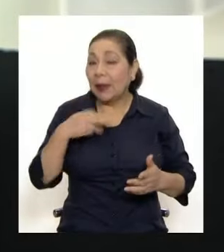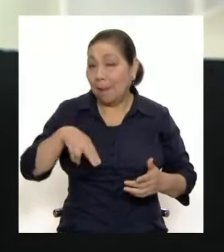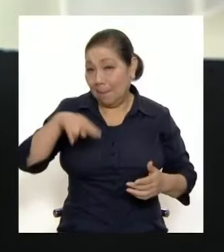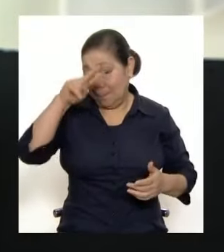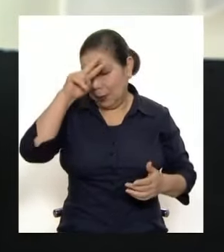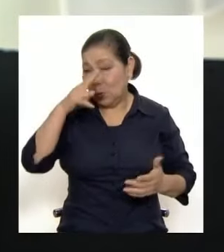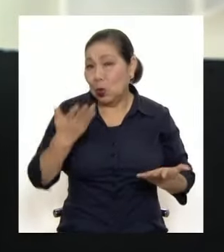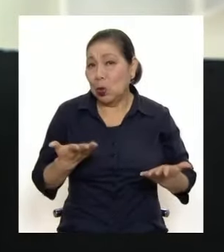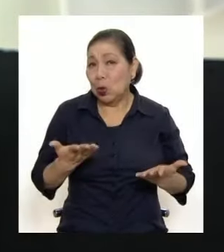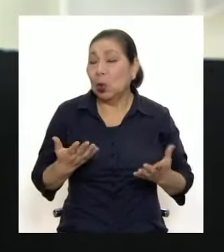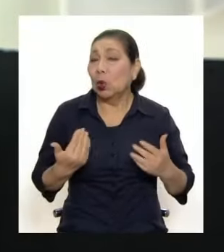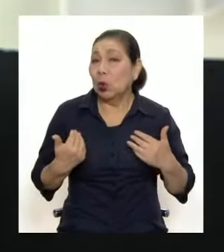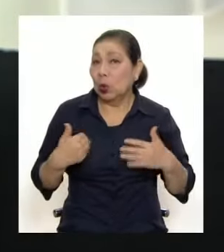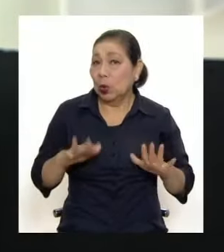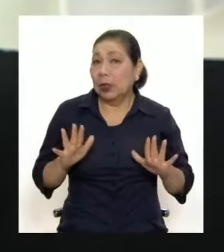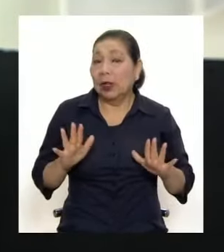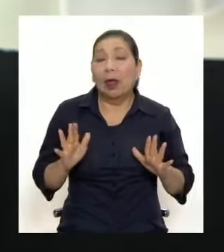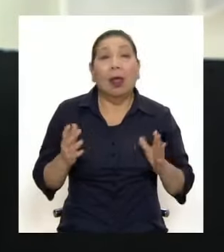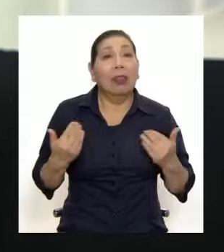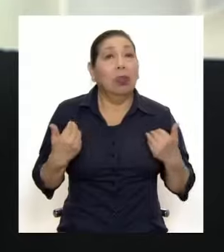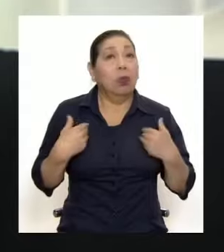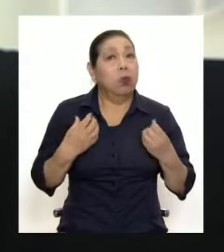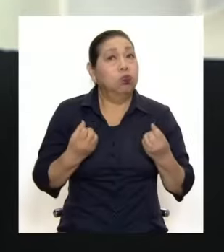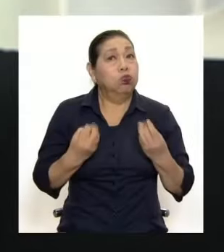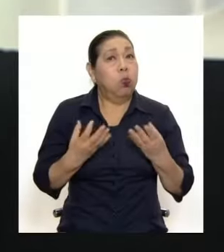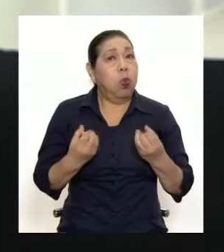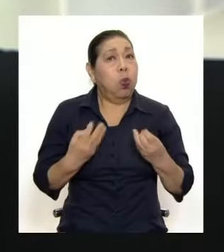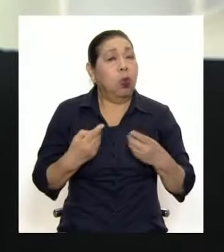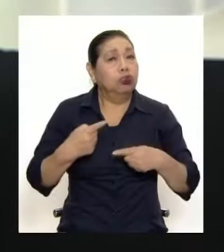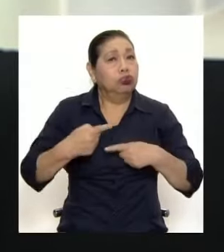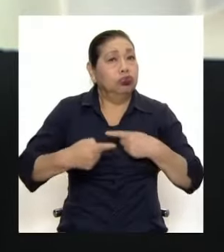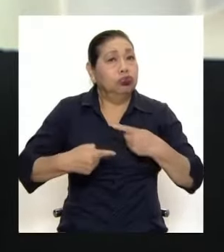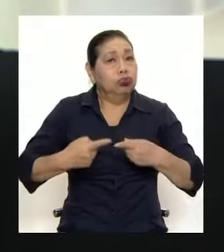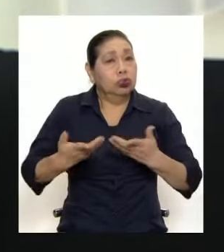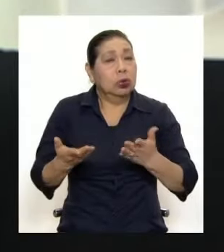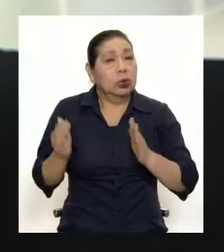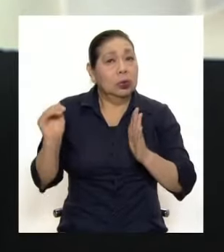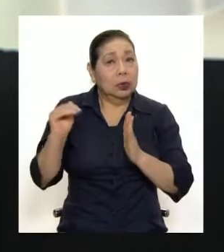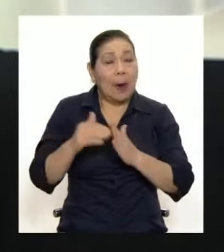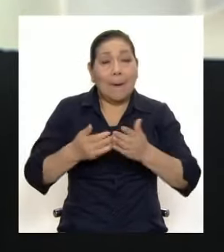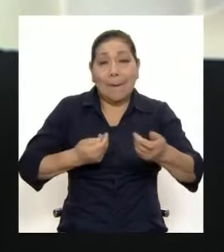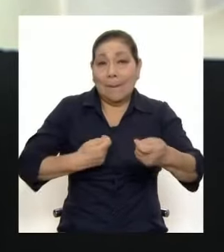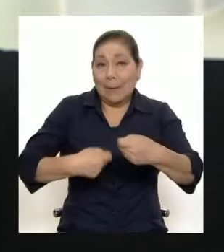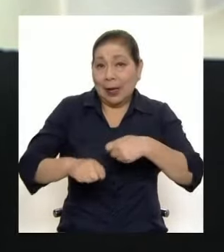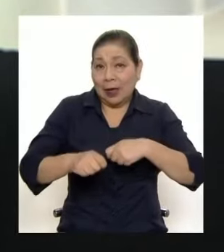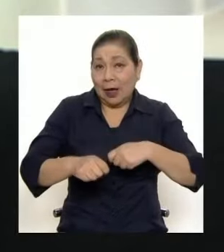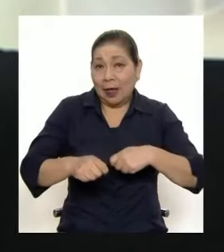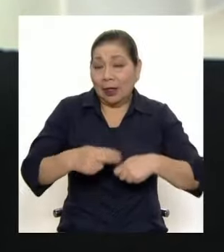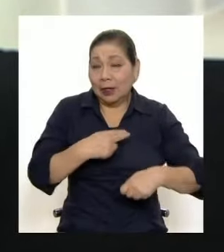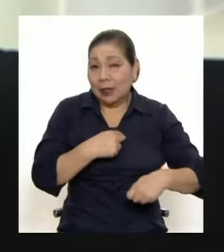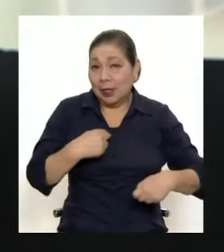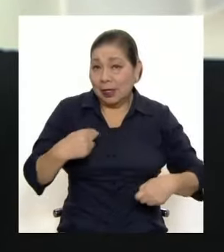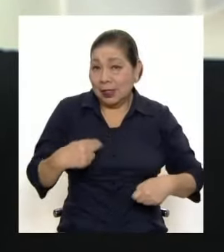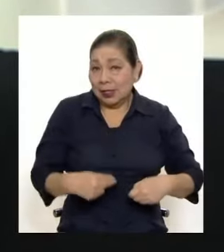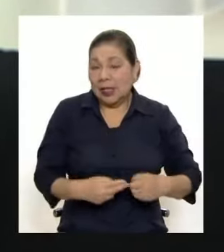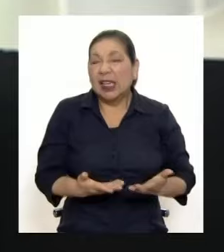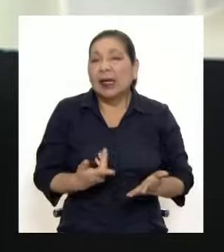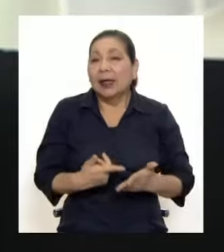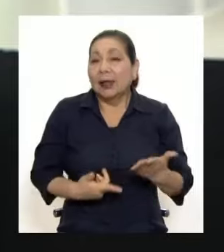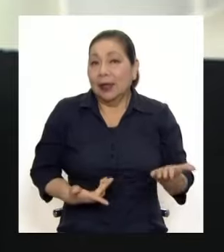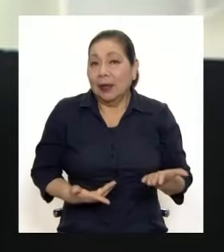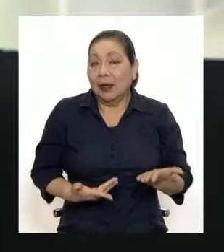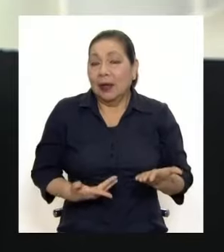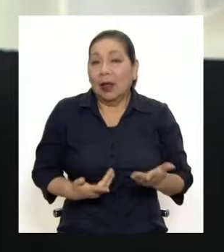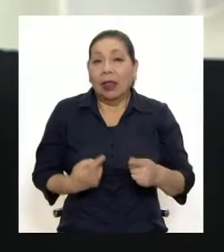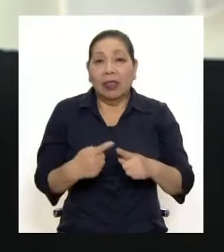país el Perú tiene una gran cantidad de productos que son colocados al mercado al gigante asiático en lo que es